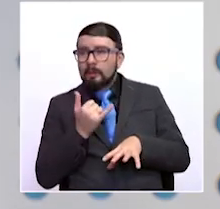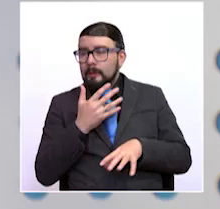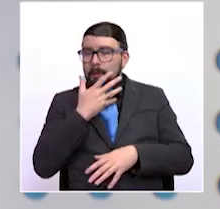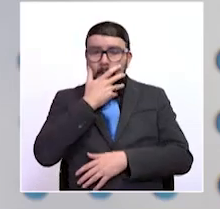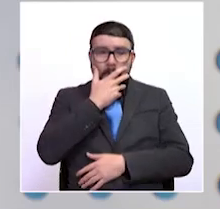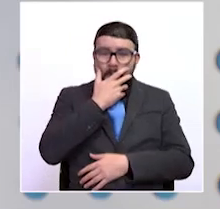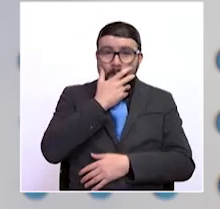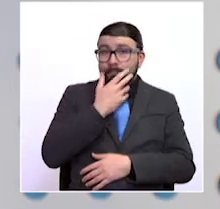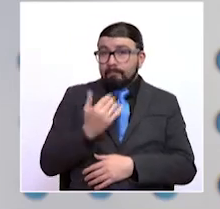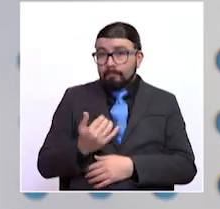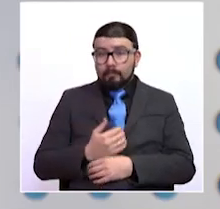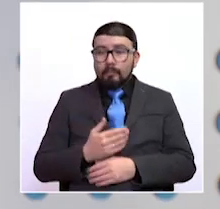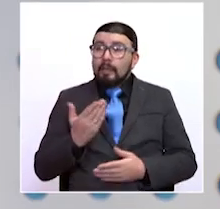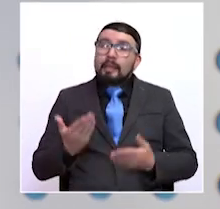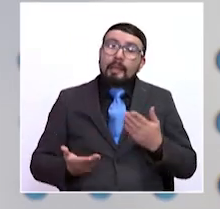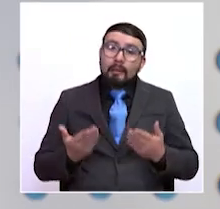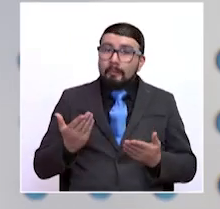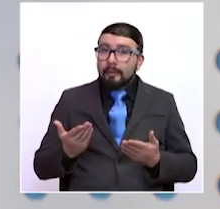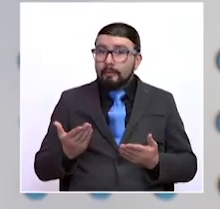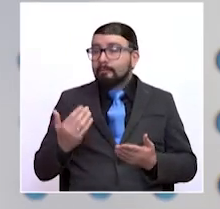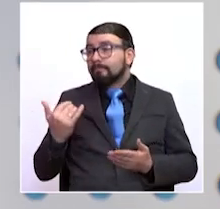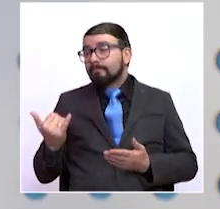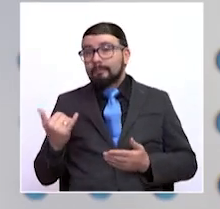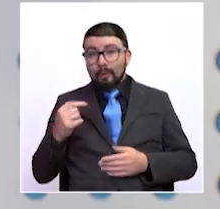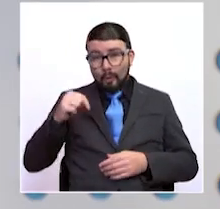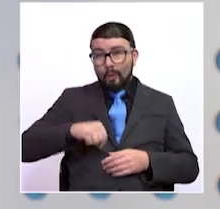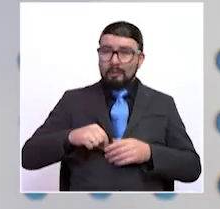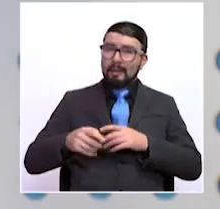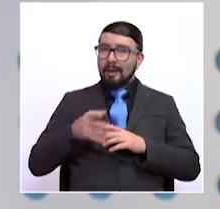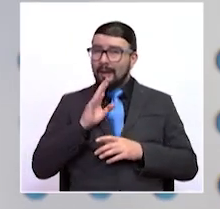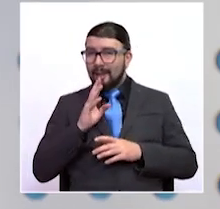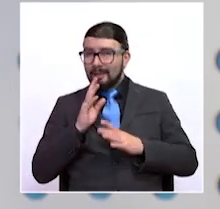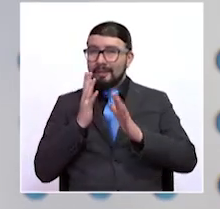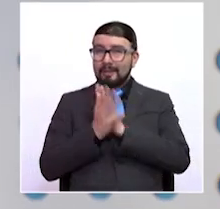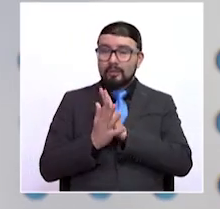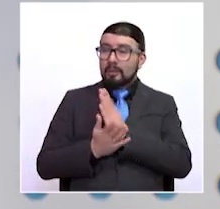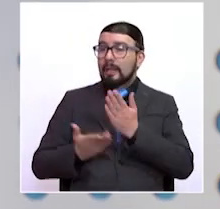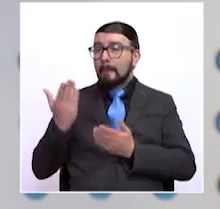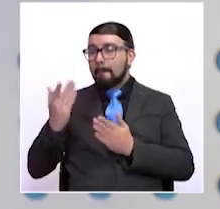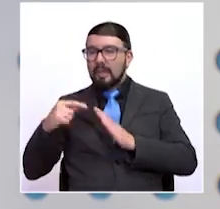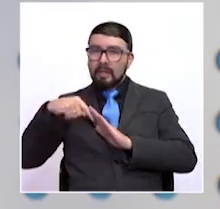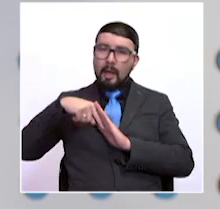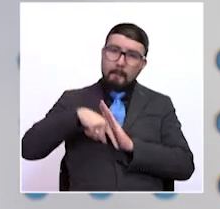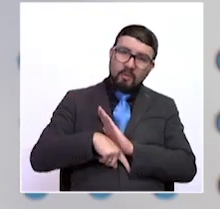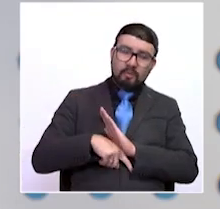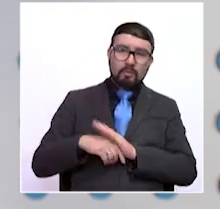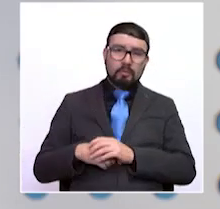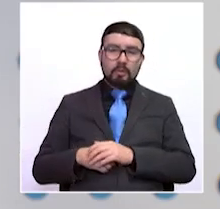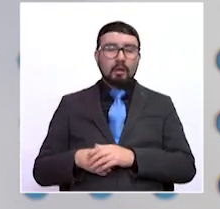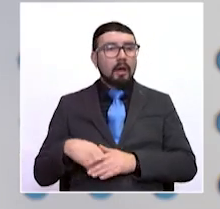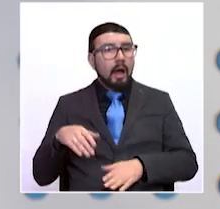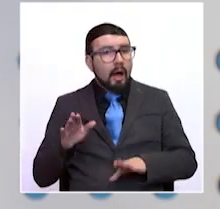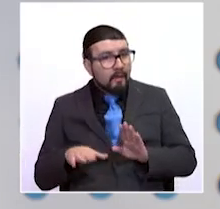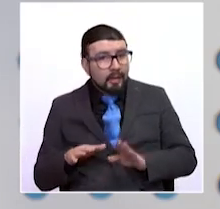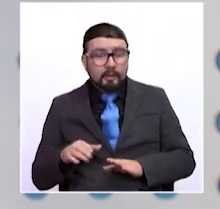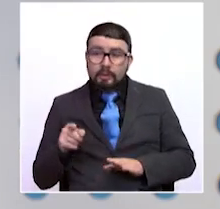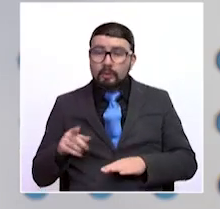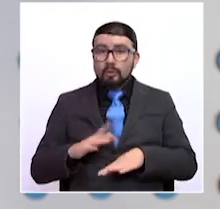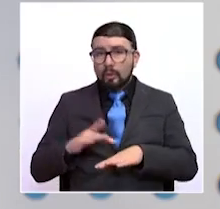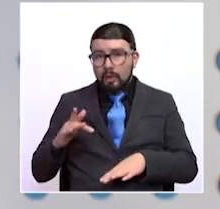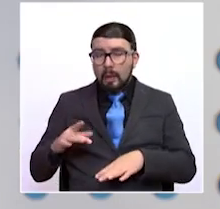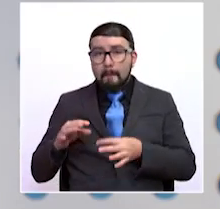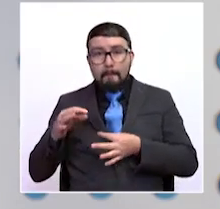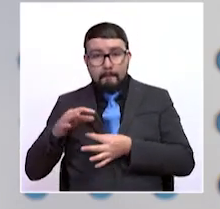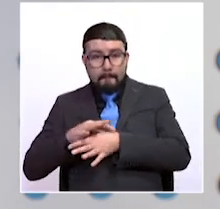pronóstico, dependiendo de lo que ya hemos hablado en la noche de hoy, de la profundidad. Muchas veces tenemos que recurrir a injertos de piel,